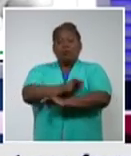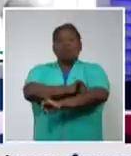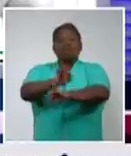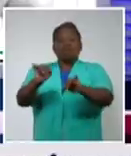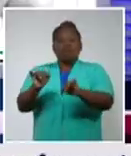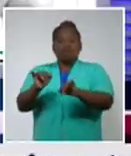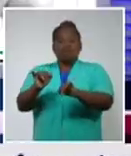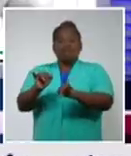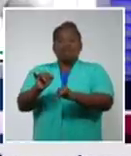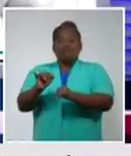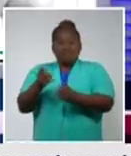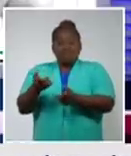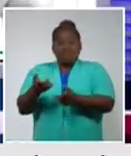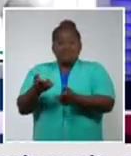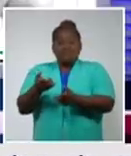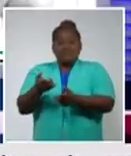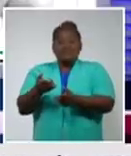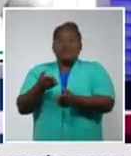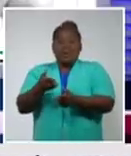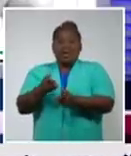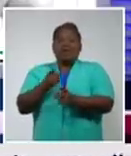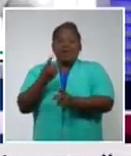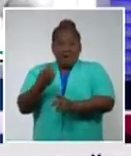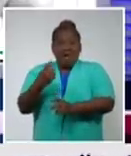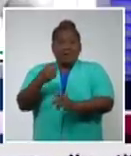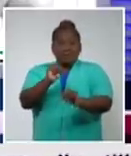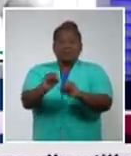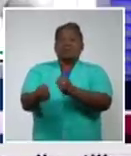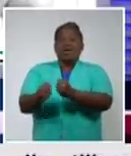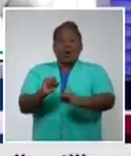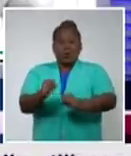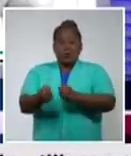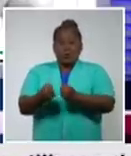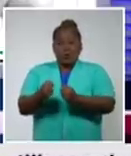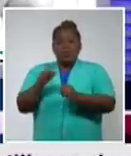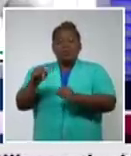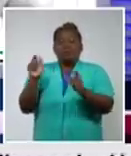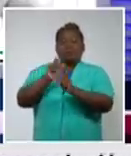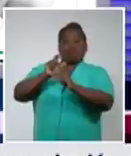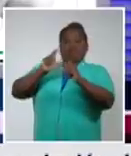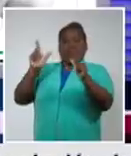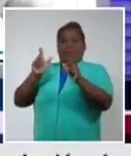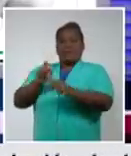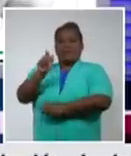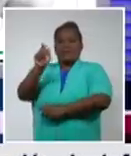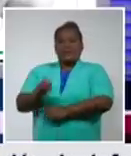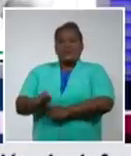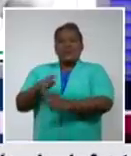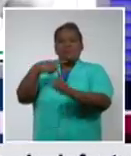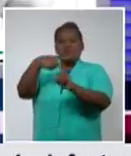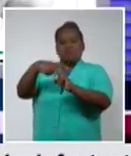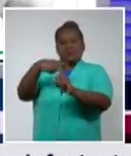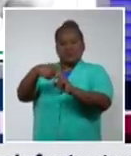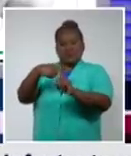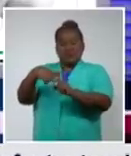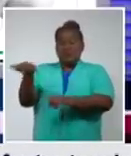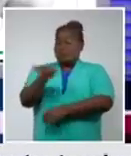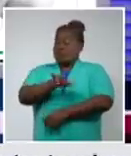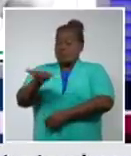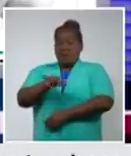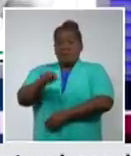de que lleguemos a ese control de la enfermedad. No solo es alarmante hoy el número de casos positivos, también el número de personas que se confirman